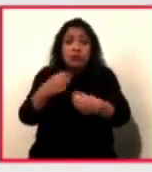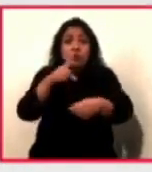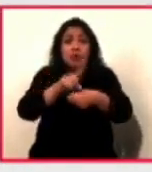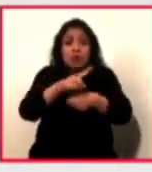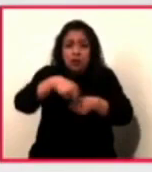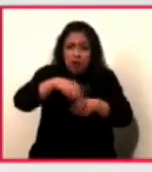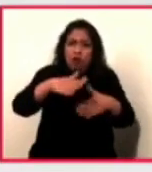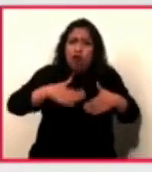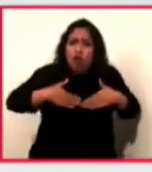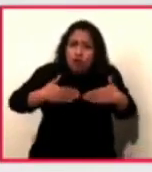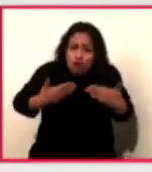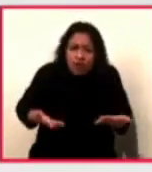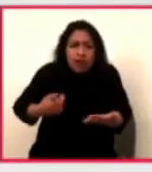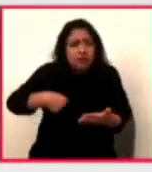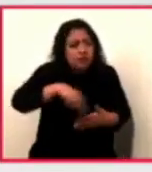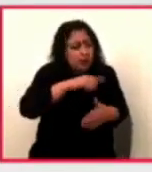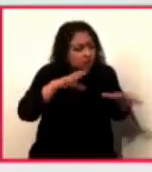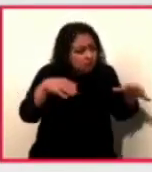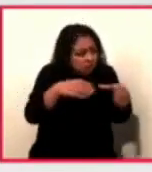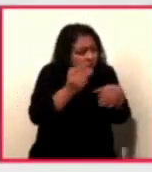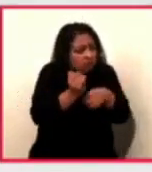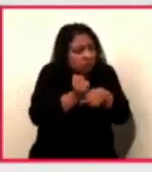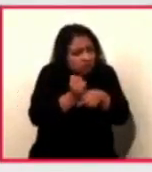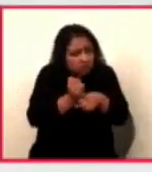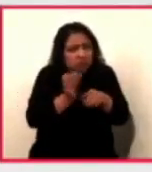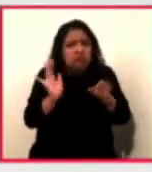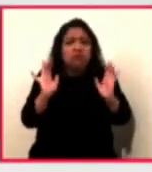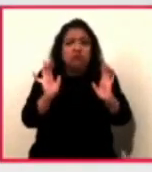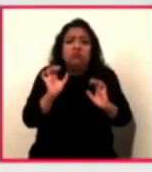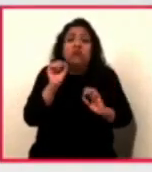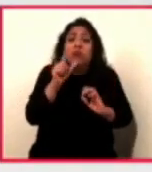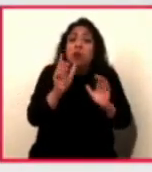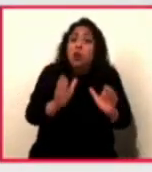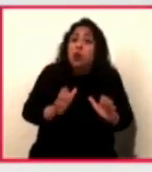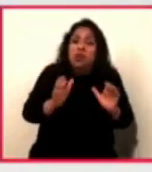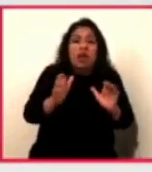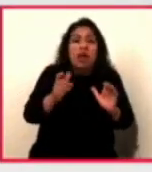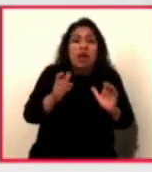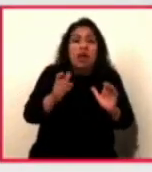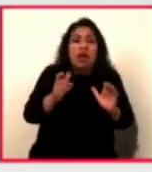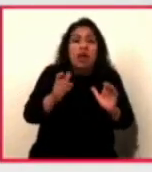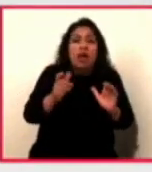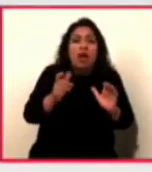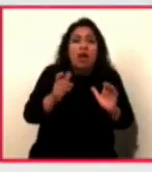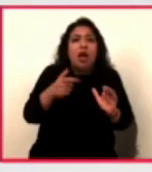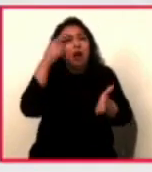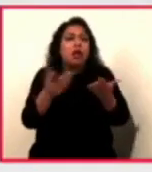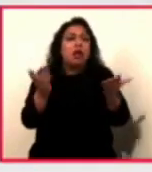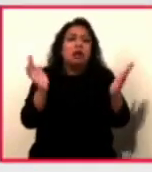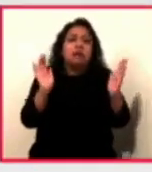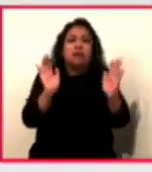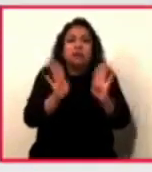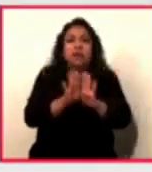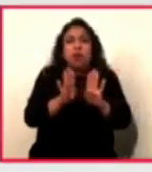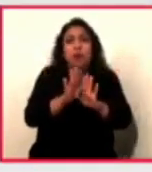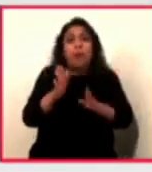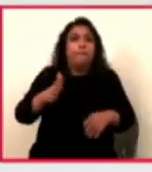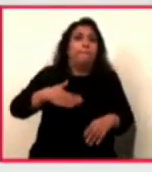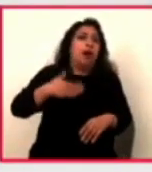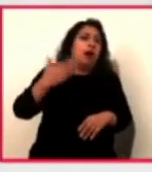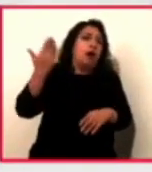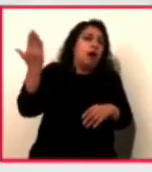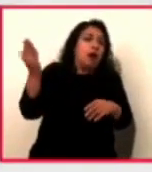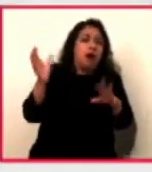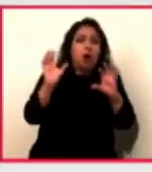confiemos en lo que se está haciendo en ciencia y tengamos mucho cuidado de no creer también en los productos milagros, tener